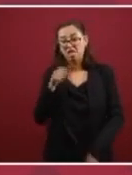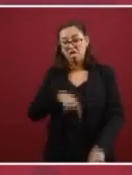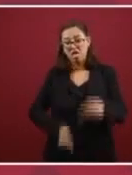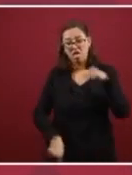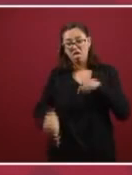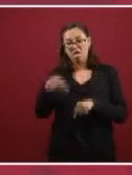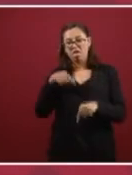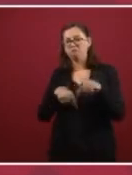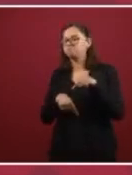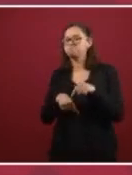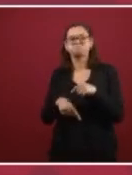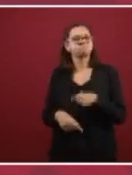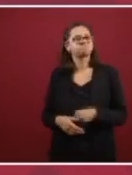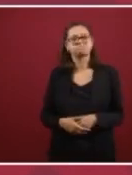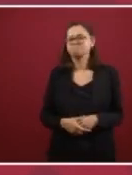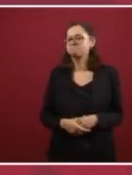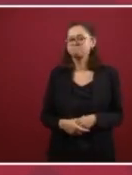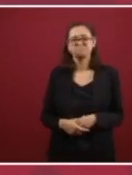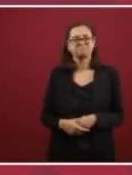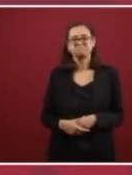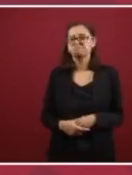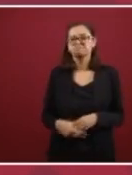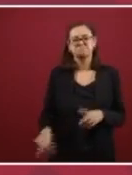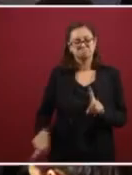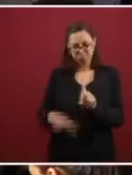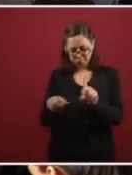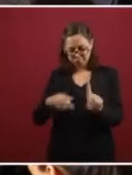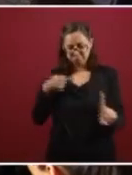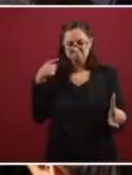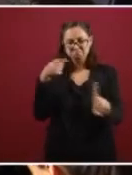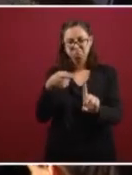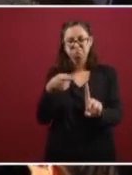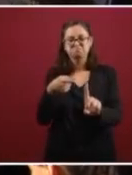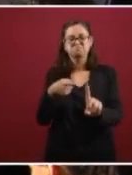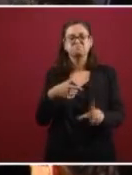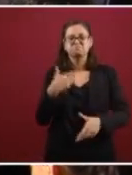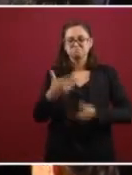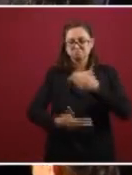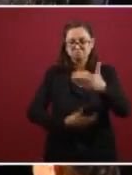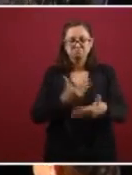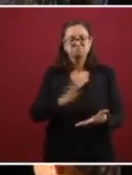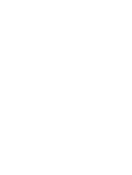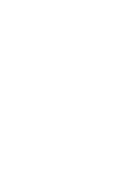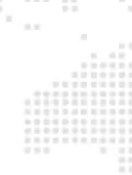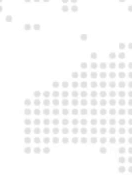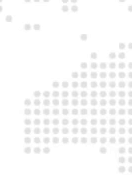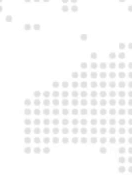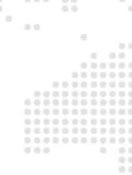en el propósito de transformar al país.